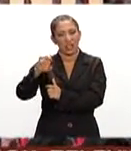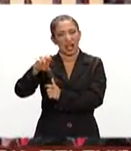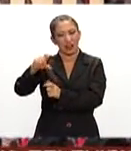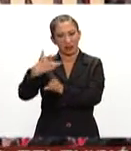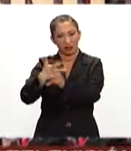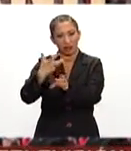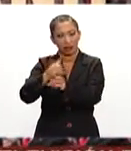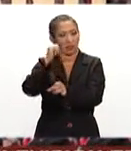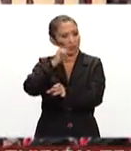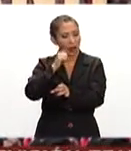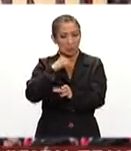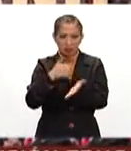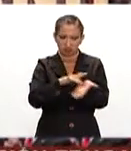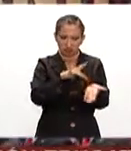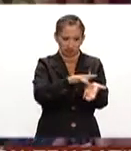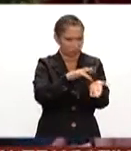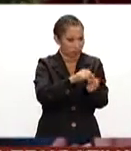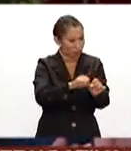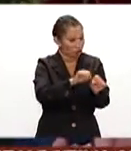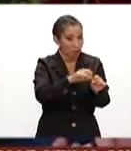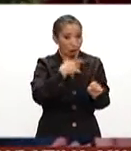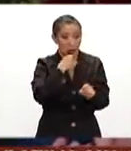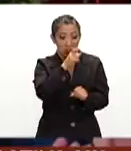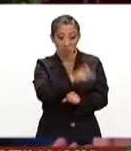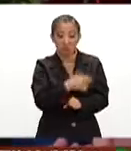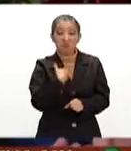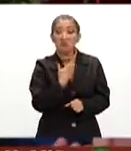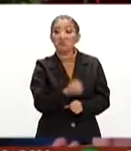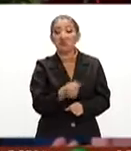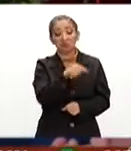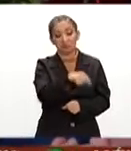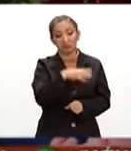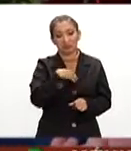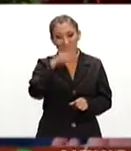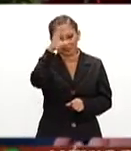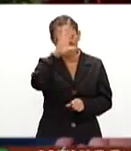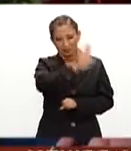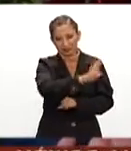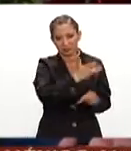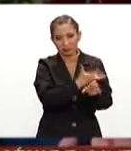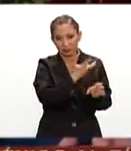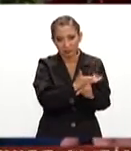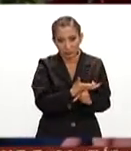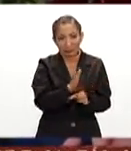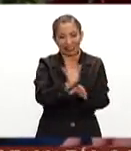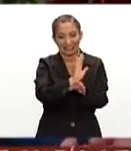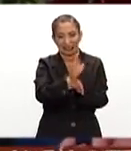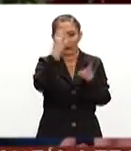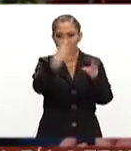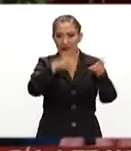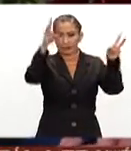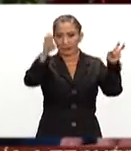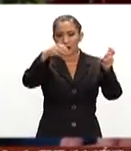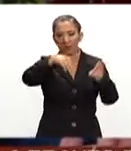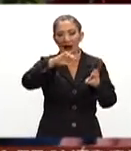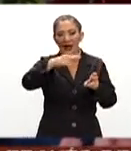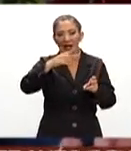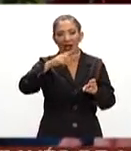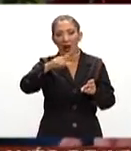siempre alineado a las causas sociales. Hombre polémico, sin duda, en la cultura estadounidense. La cinta lleva por título Michael